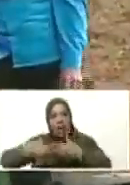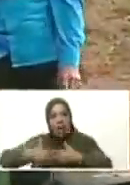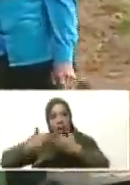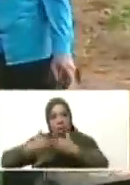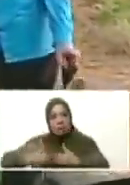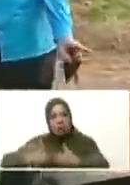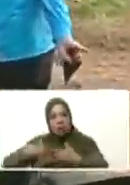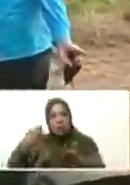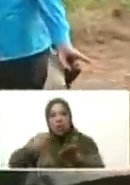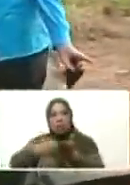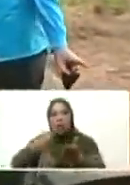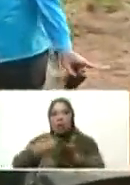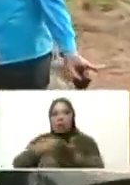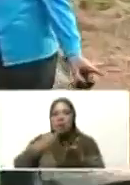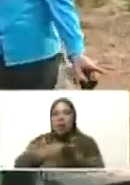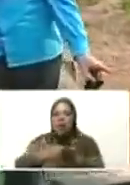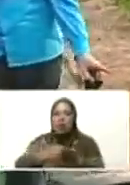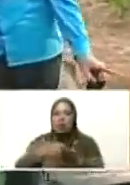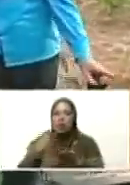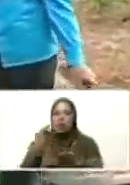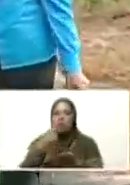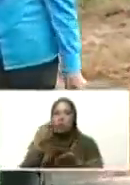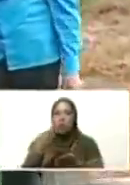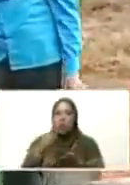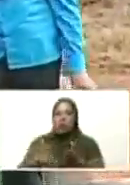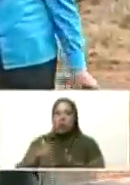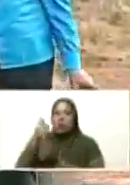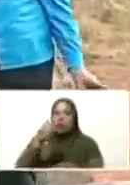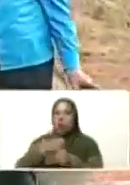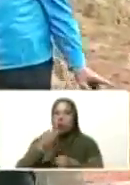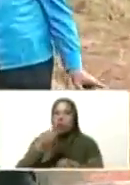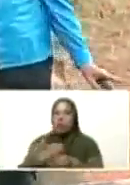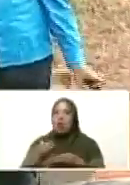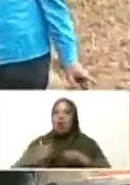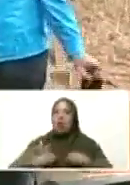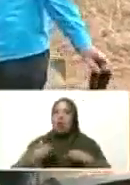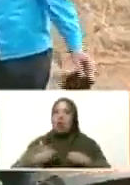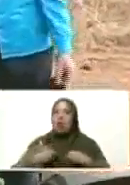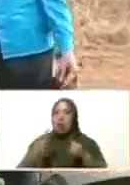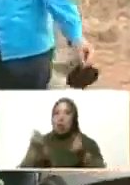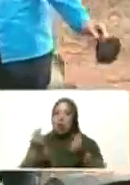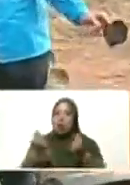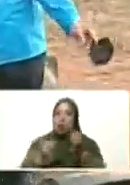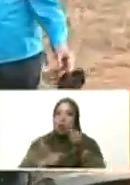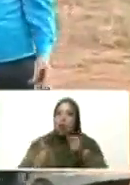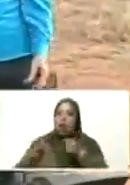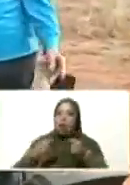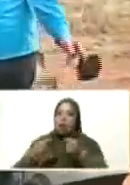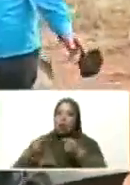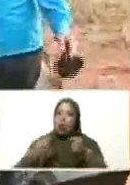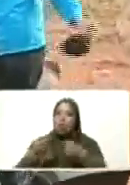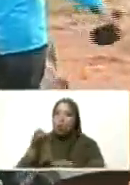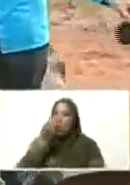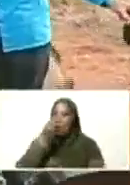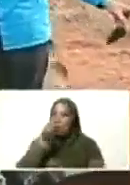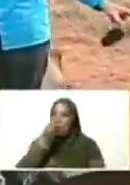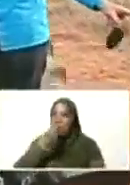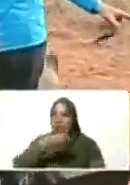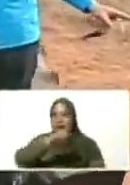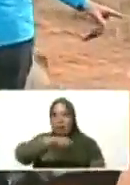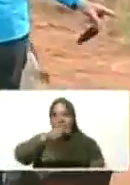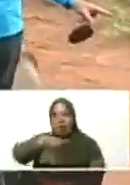este cultivo, que es un cultivo, como usted muy bien lo decía, presidente, es altamente estratégico para la vida económica y alimentaria, en este caso, del país. Todo este